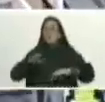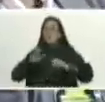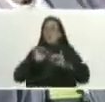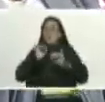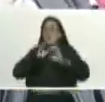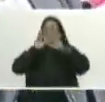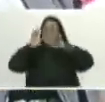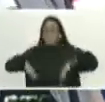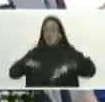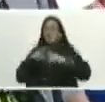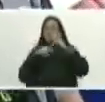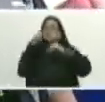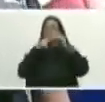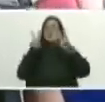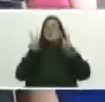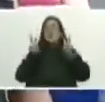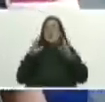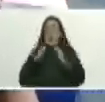construida.